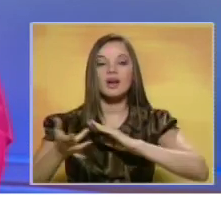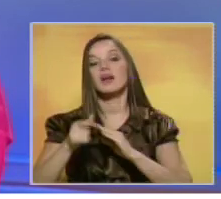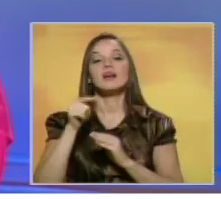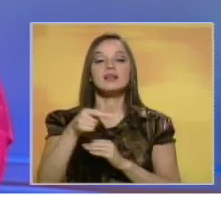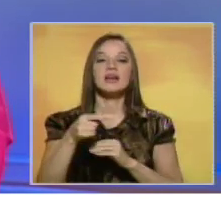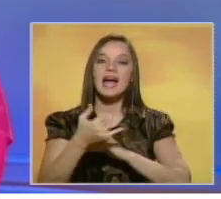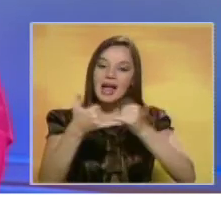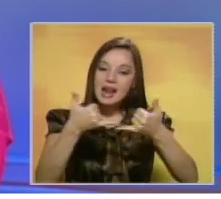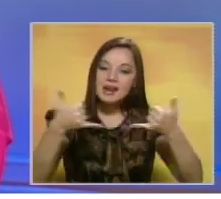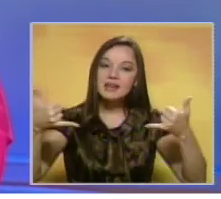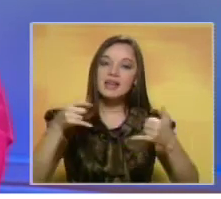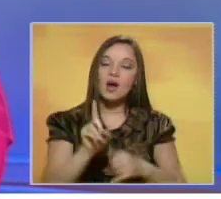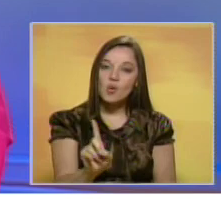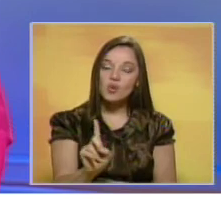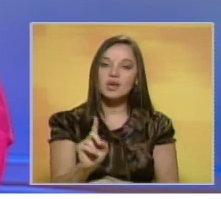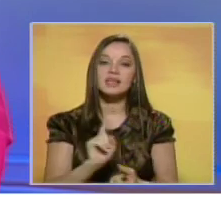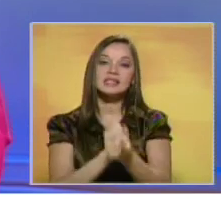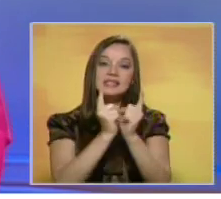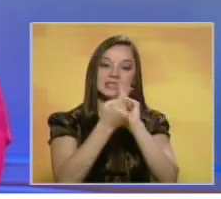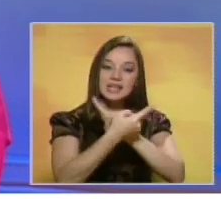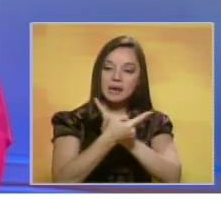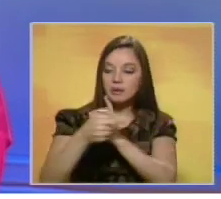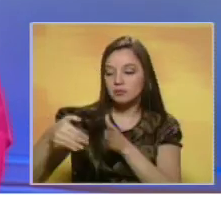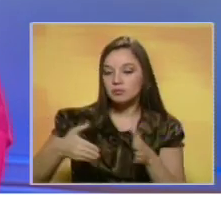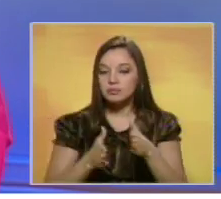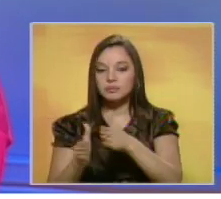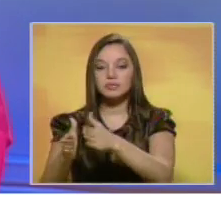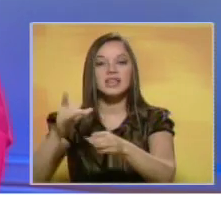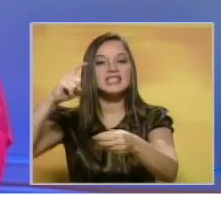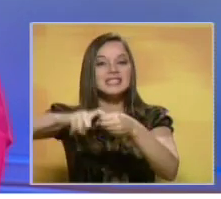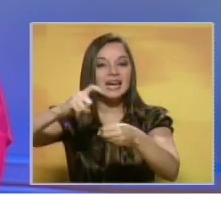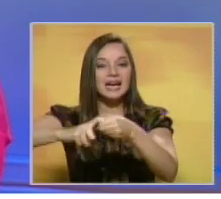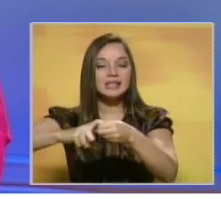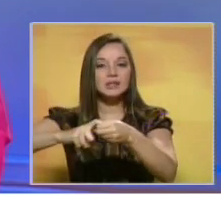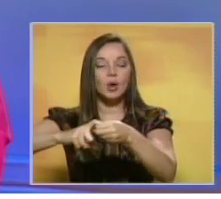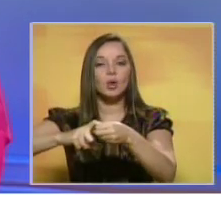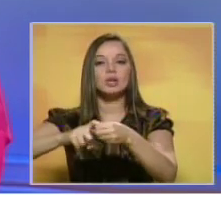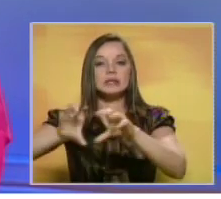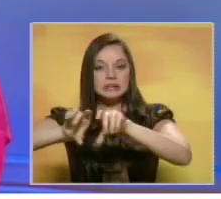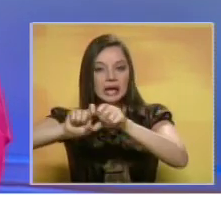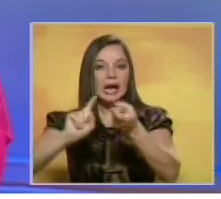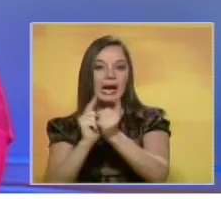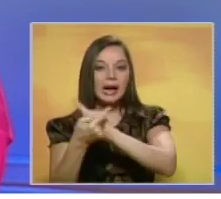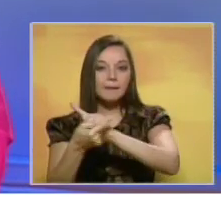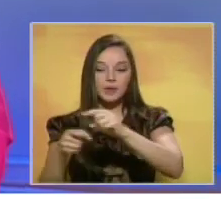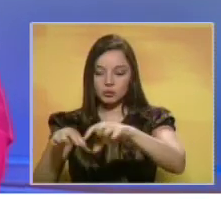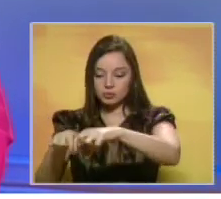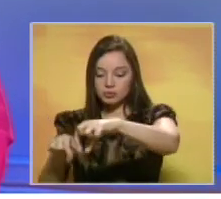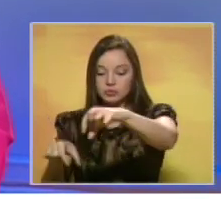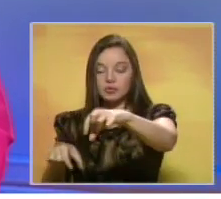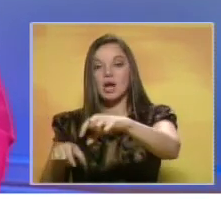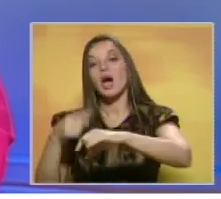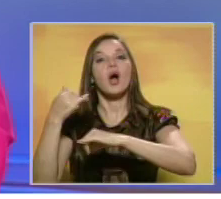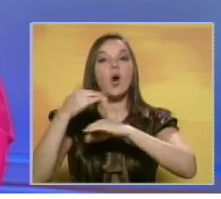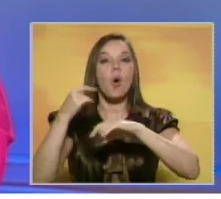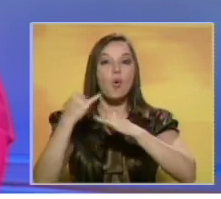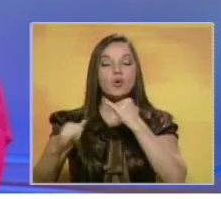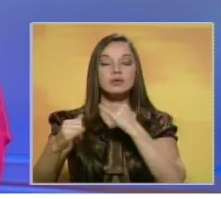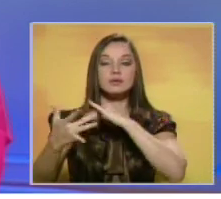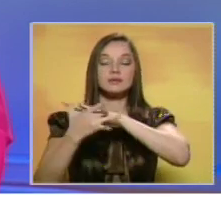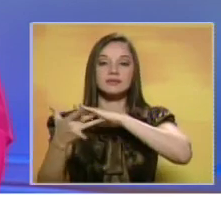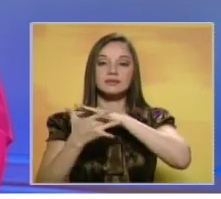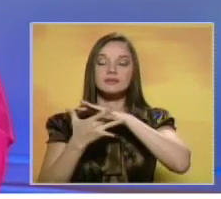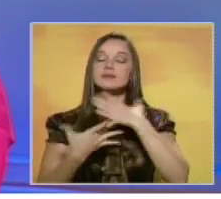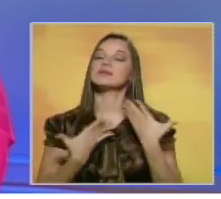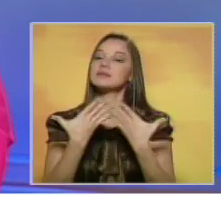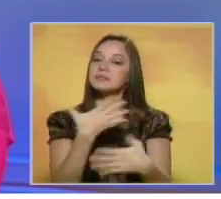Se sustituirá en cambiavías en la estación Chacaíto y se colocará equipamiento de última tecnología que permitirá elevar la confiabilidad